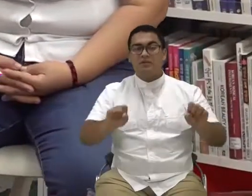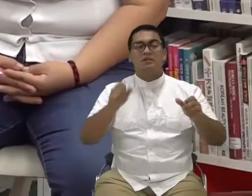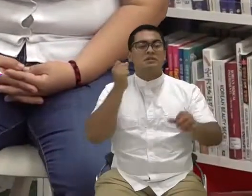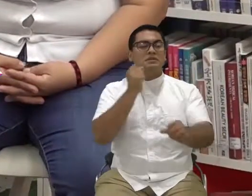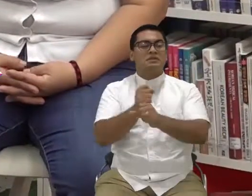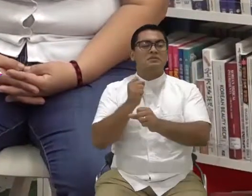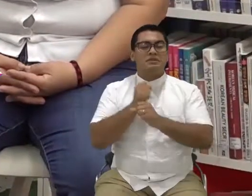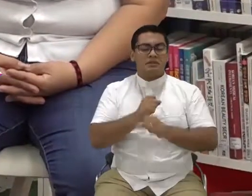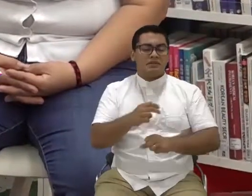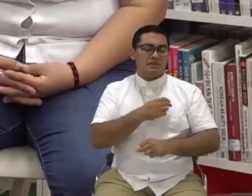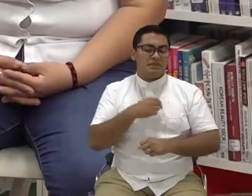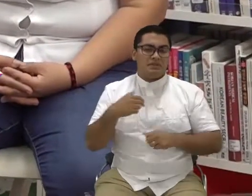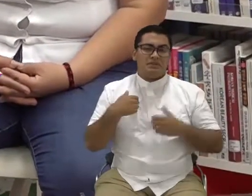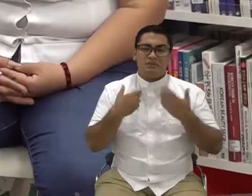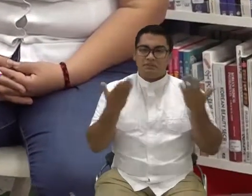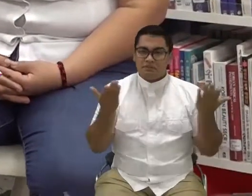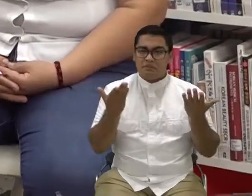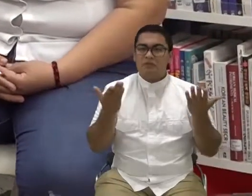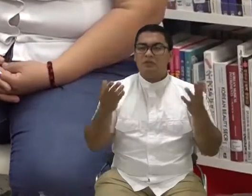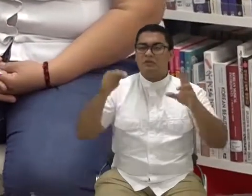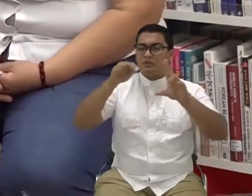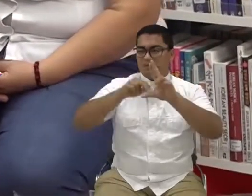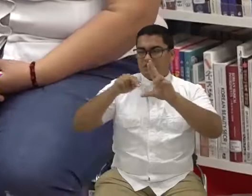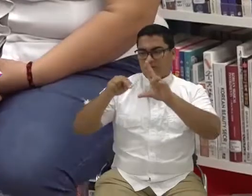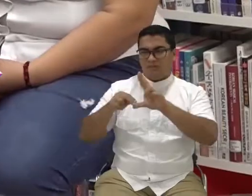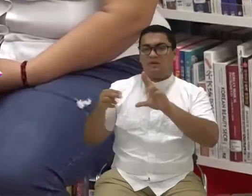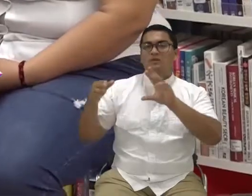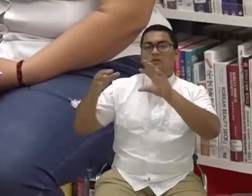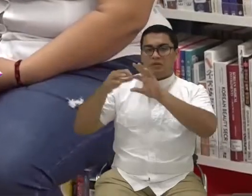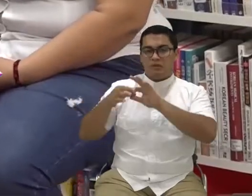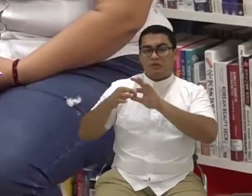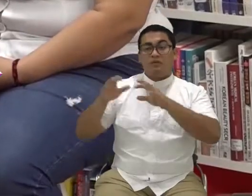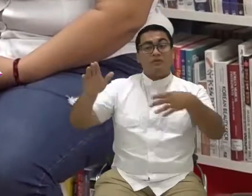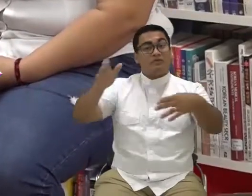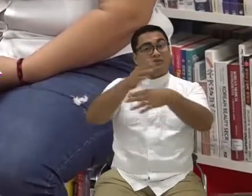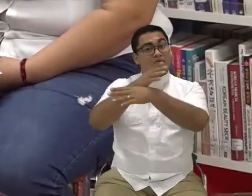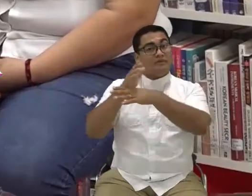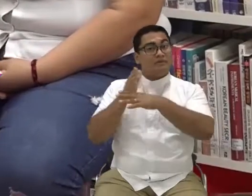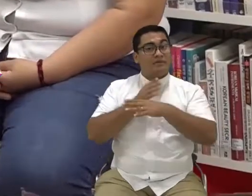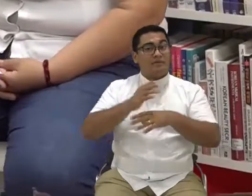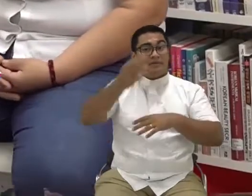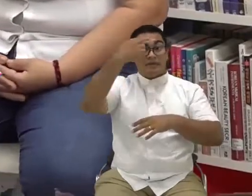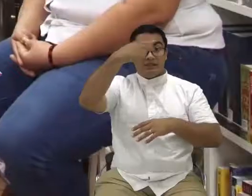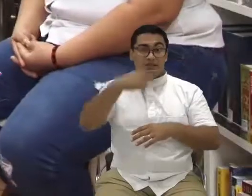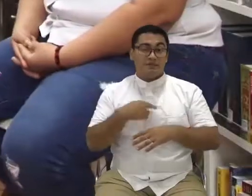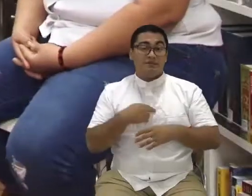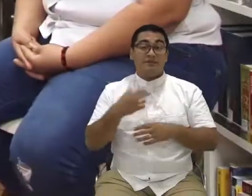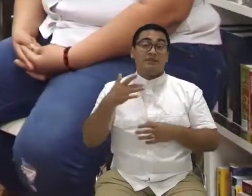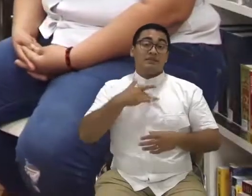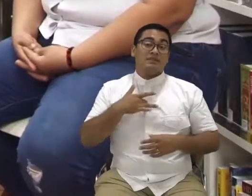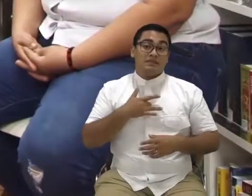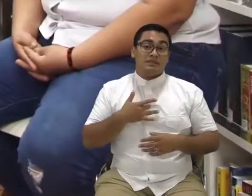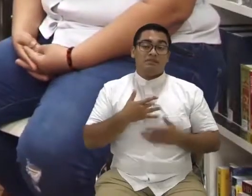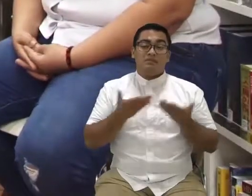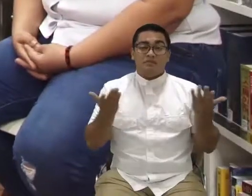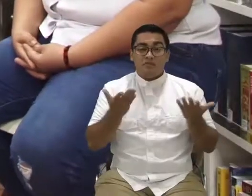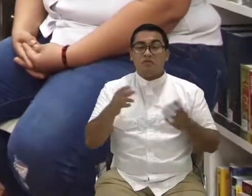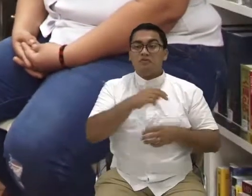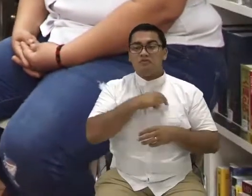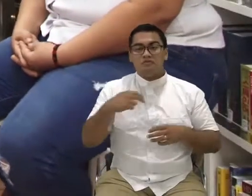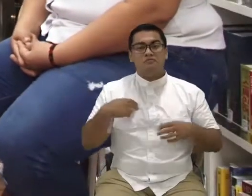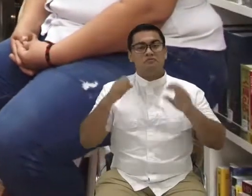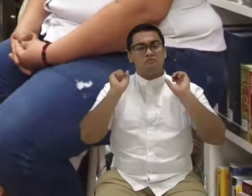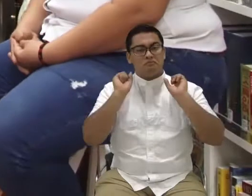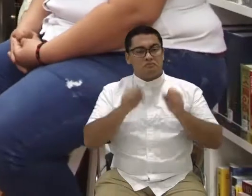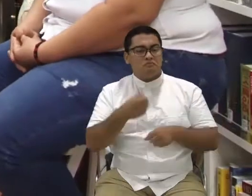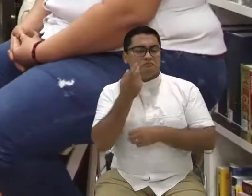estamos trabajando ya desde hace un buen tiempo con el SINAPRED y también con las autoridades porque creemos que es necesario de que nosotros